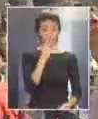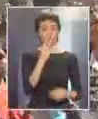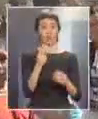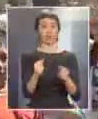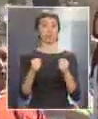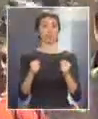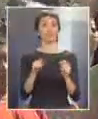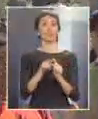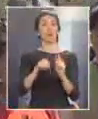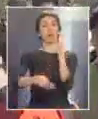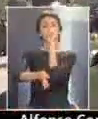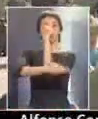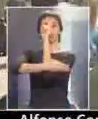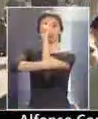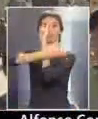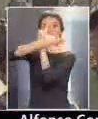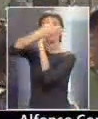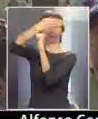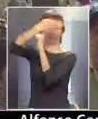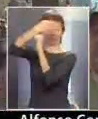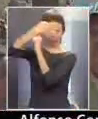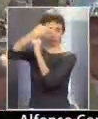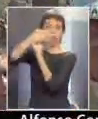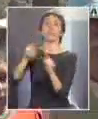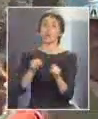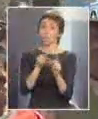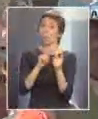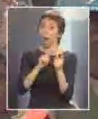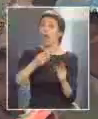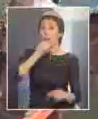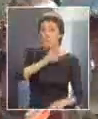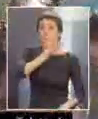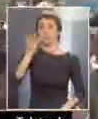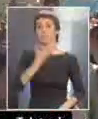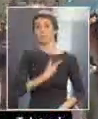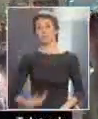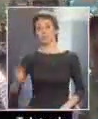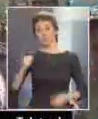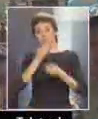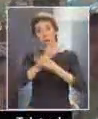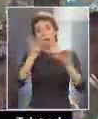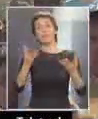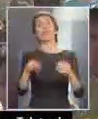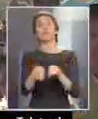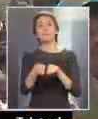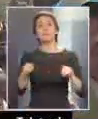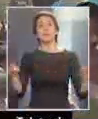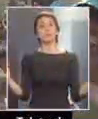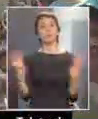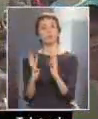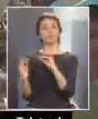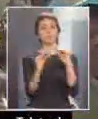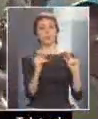como la imagen de este pabellón patrio izado, también es el mensaje que entregó el presidente Sebastián Piñera respecto a esta mesa de diálogo de